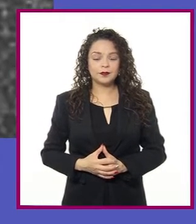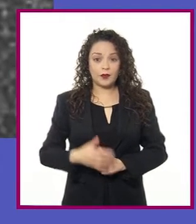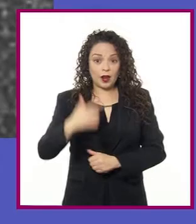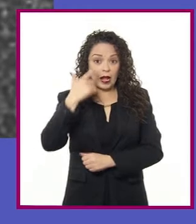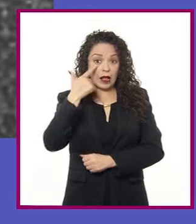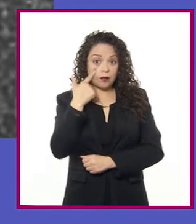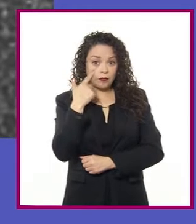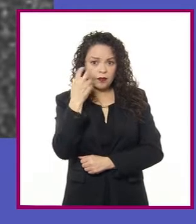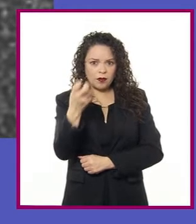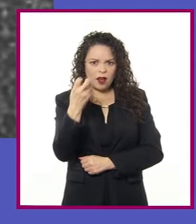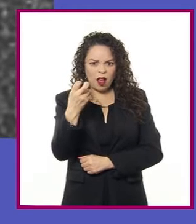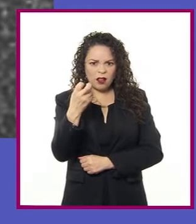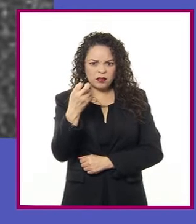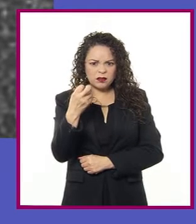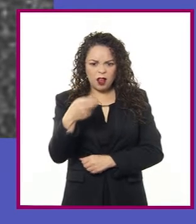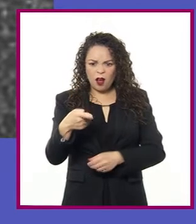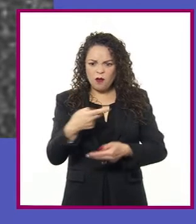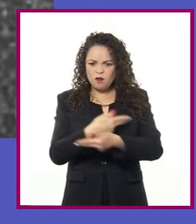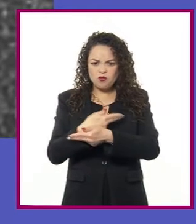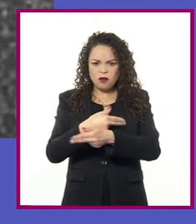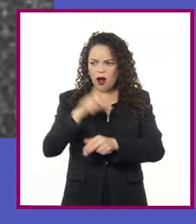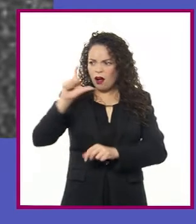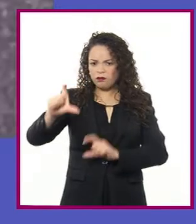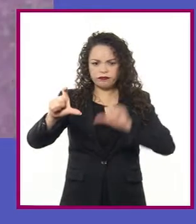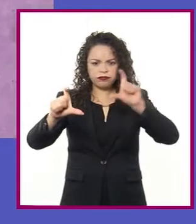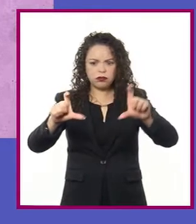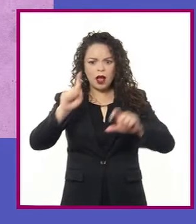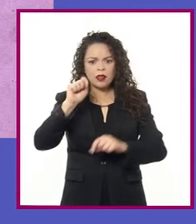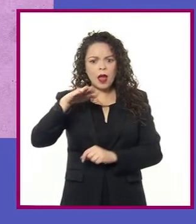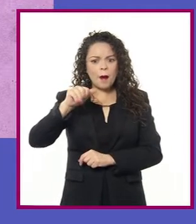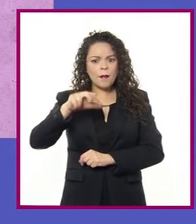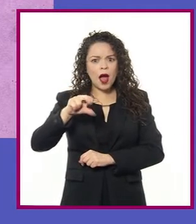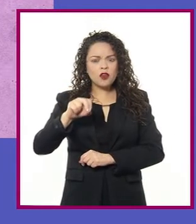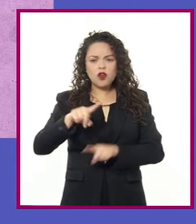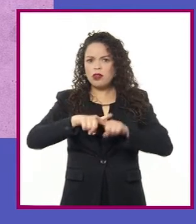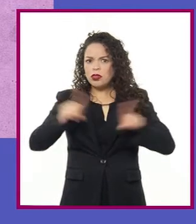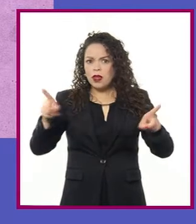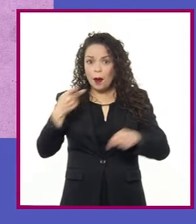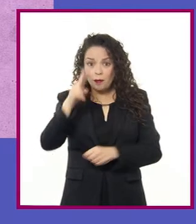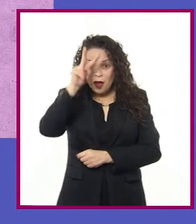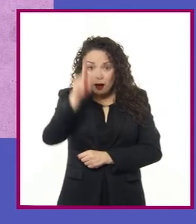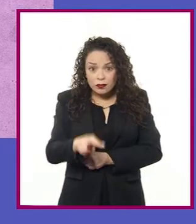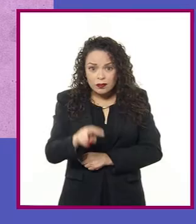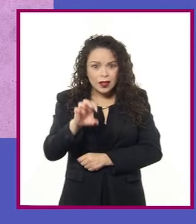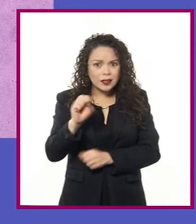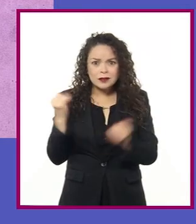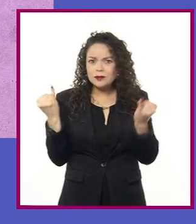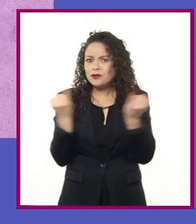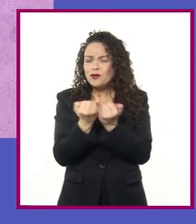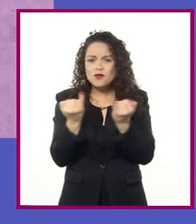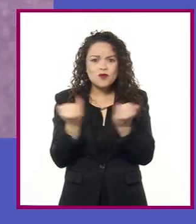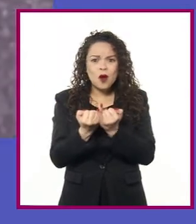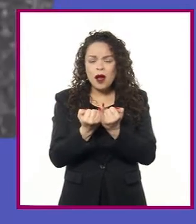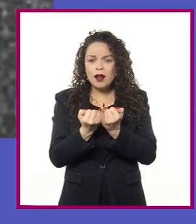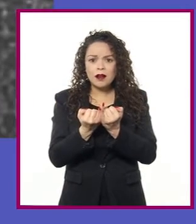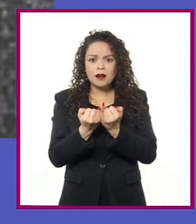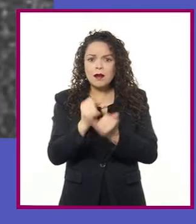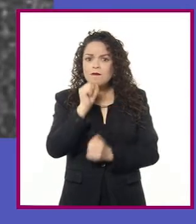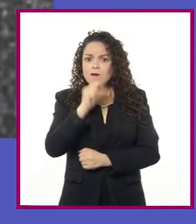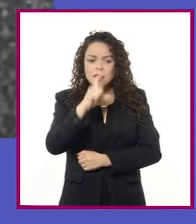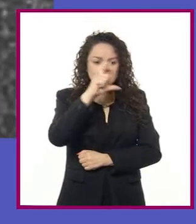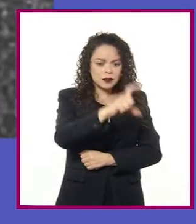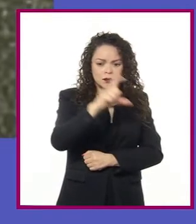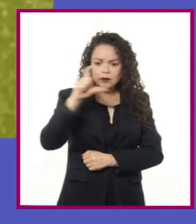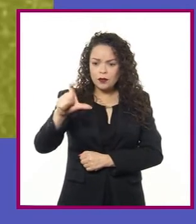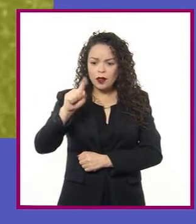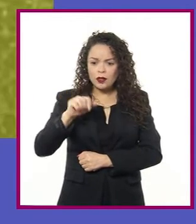Observen que estos personajes se ven de diferente tamaño, pero en realidad son del mismo.